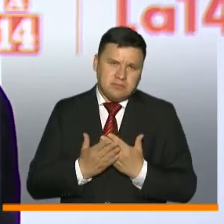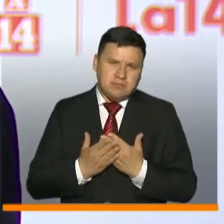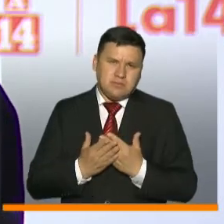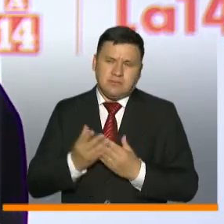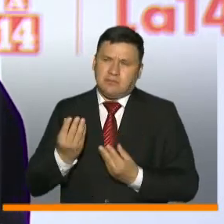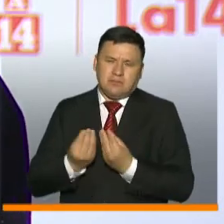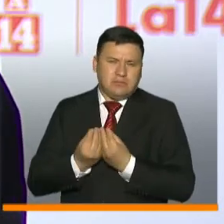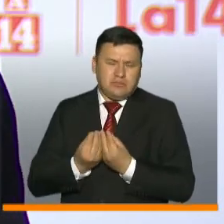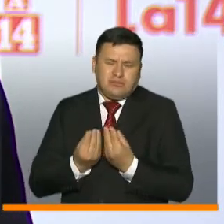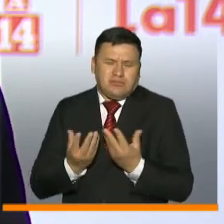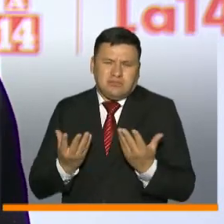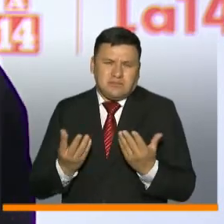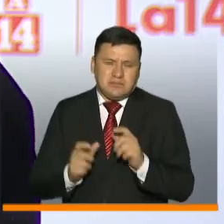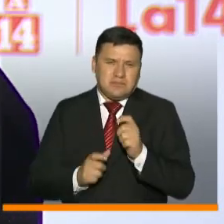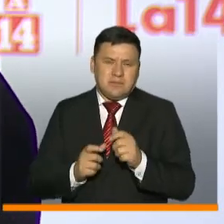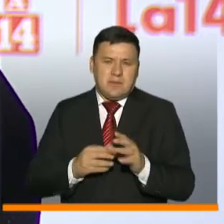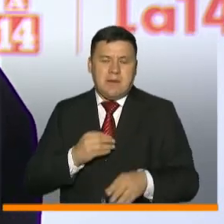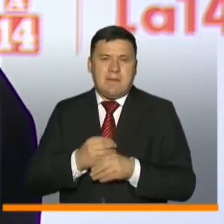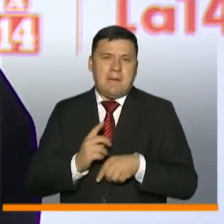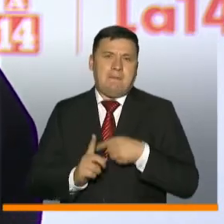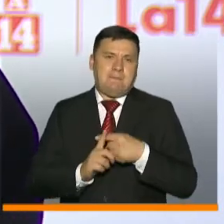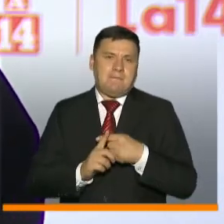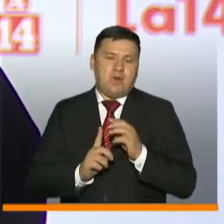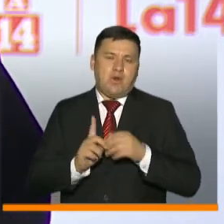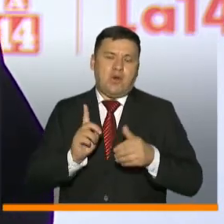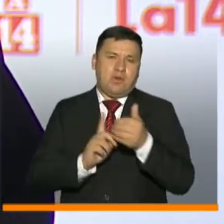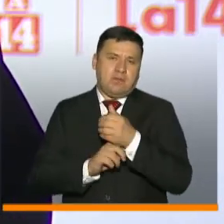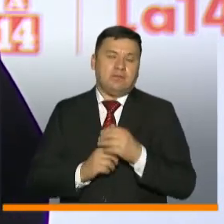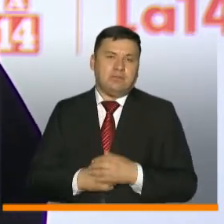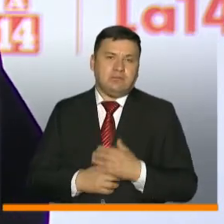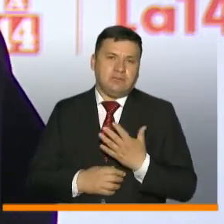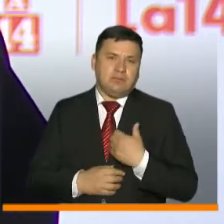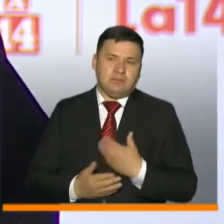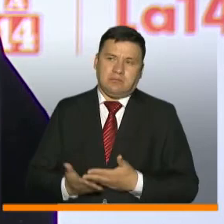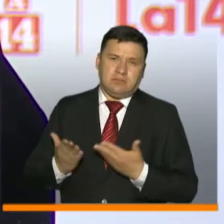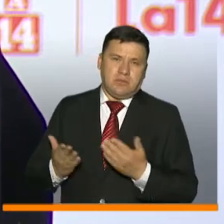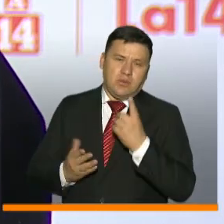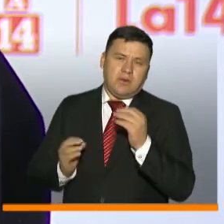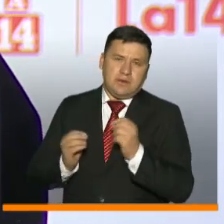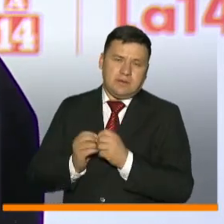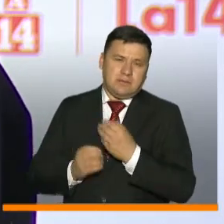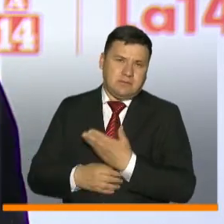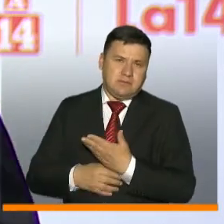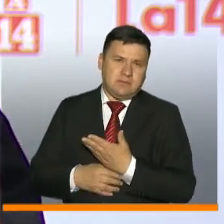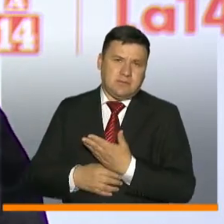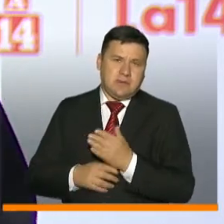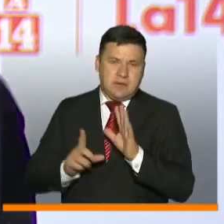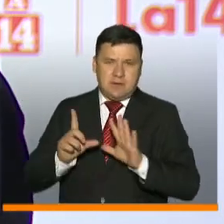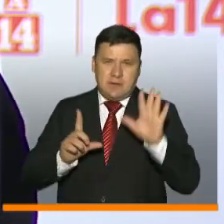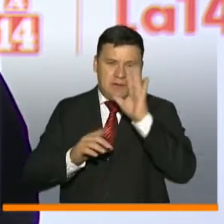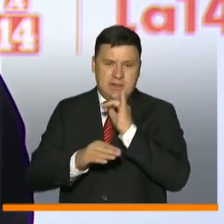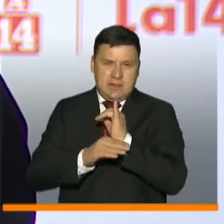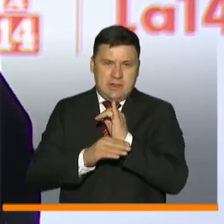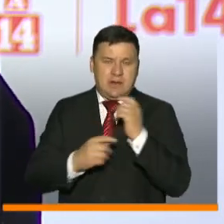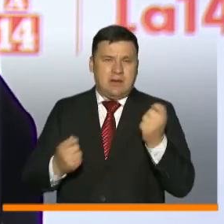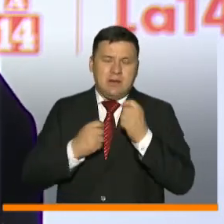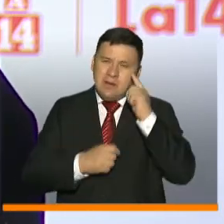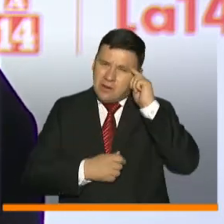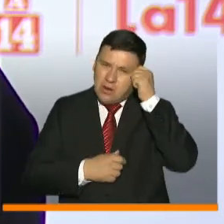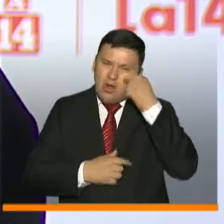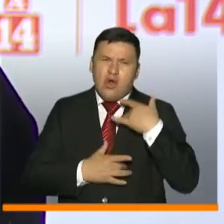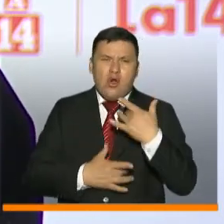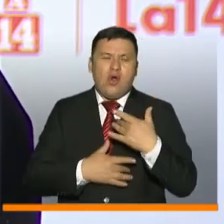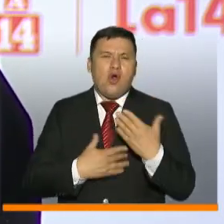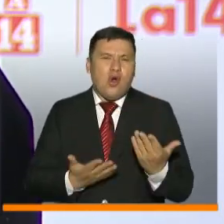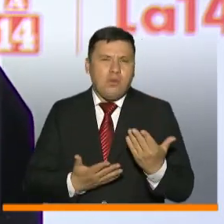muchos y a muchos que se irían sumando, lo estamos logrando. Quiero darle paso una vez más a nuestro video institucional que nos recuerda cómo